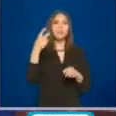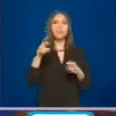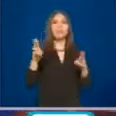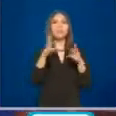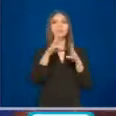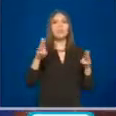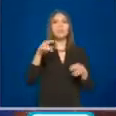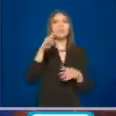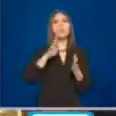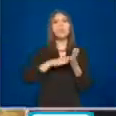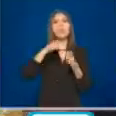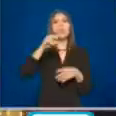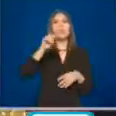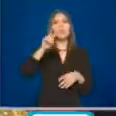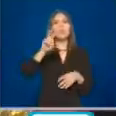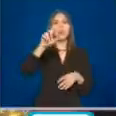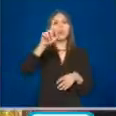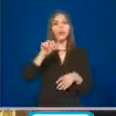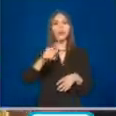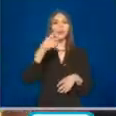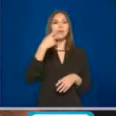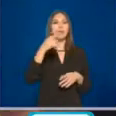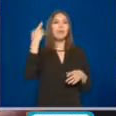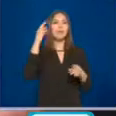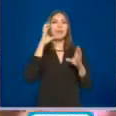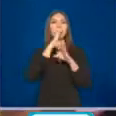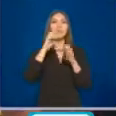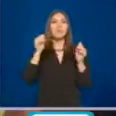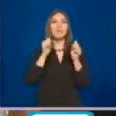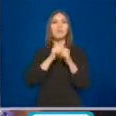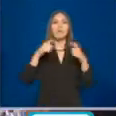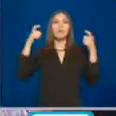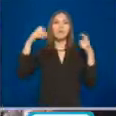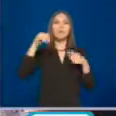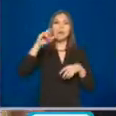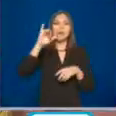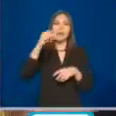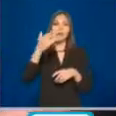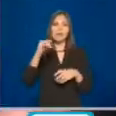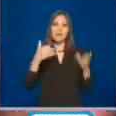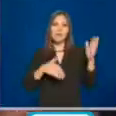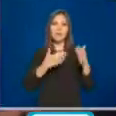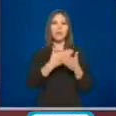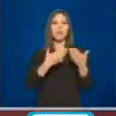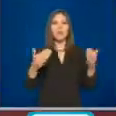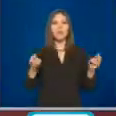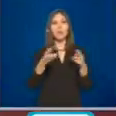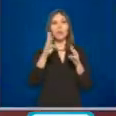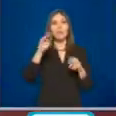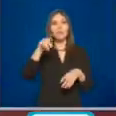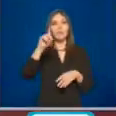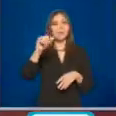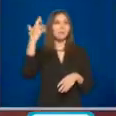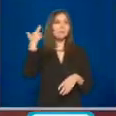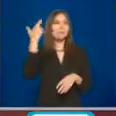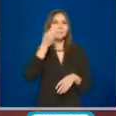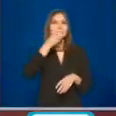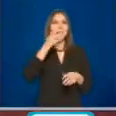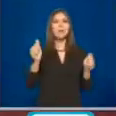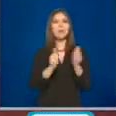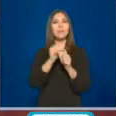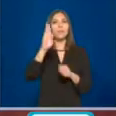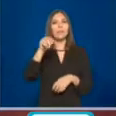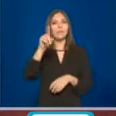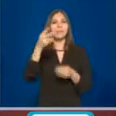de la novela mismo de Pasión, y la versión era con mariachi, pero ahora, bueno, espero que al público le haya gustado, ahora con banda. Se escucha chulo con banda. Muchachos,